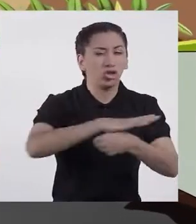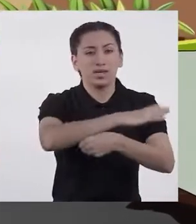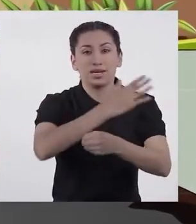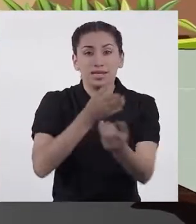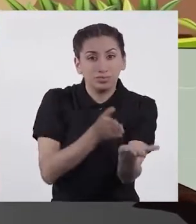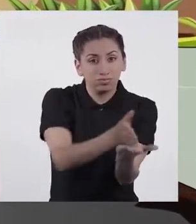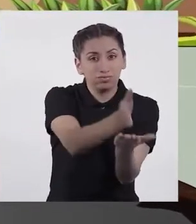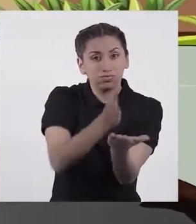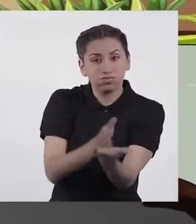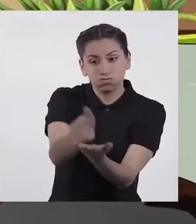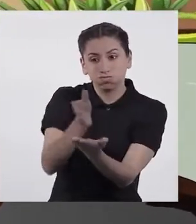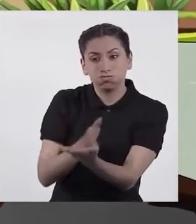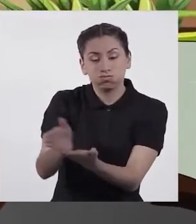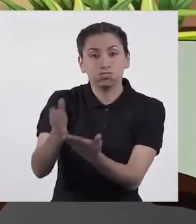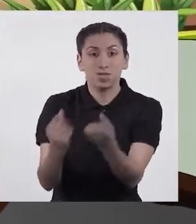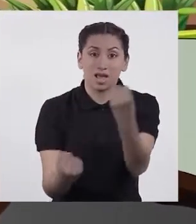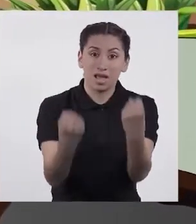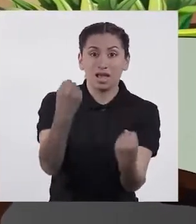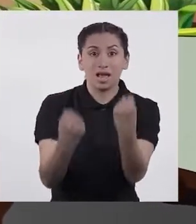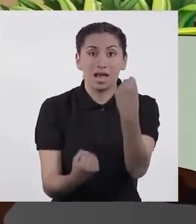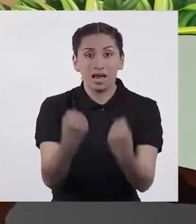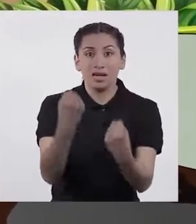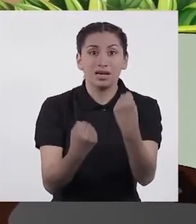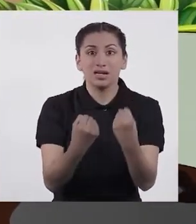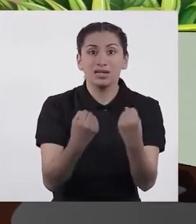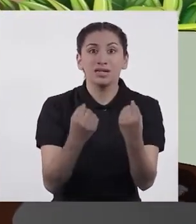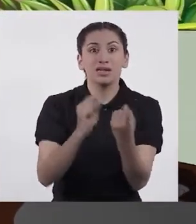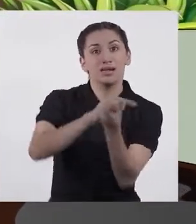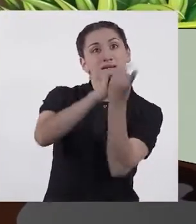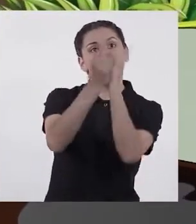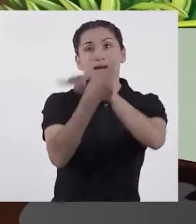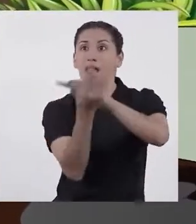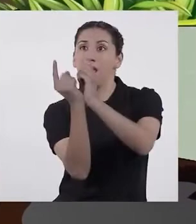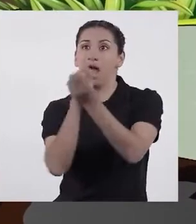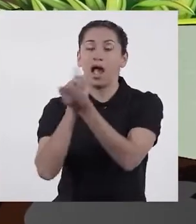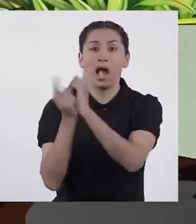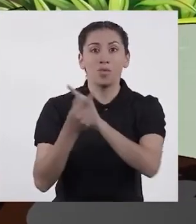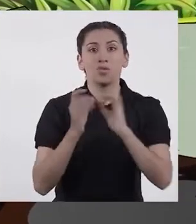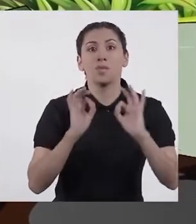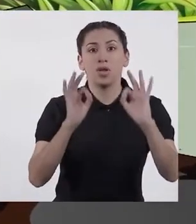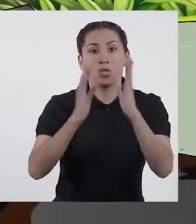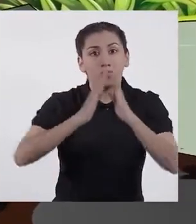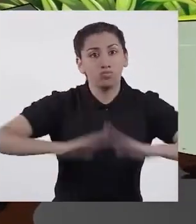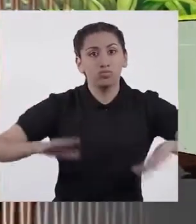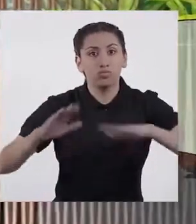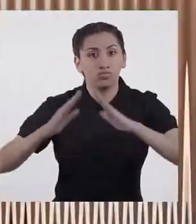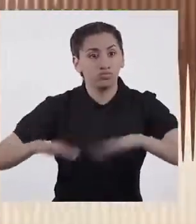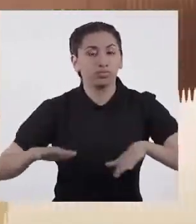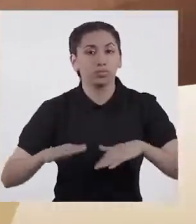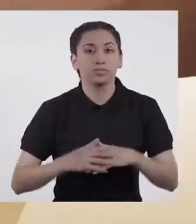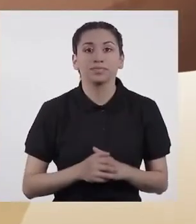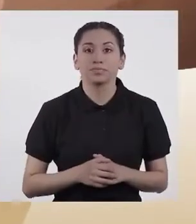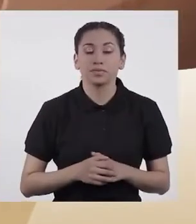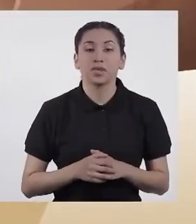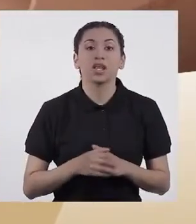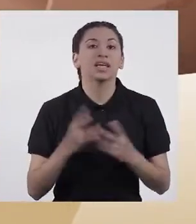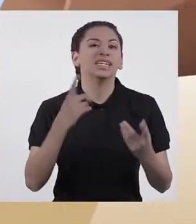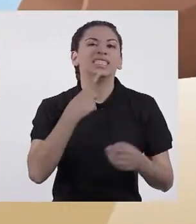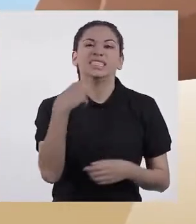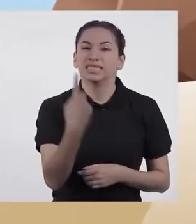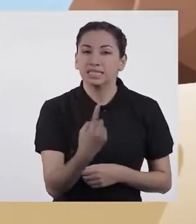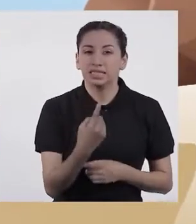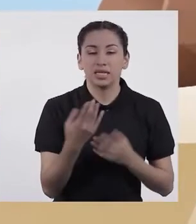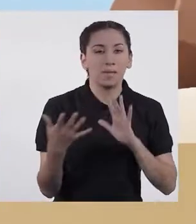las pistas y carreteras son vulnerables a los cambios climáticos. Se estima